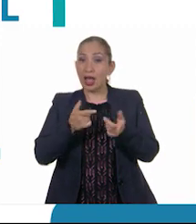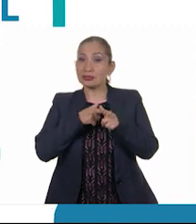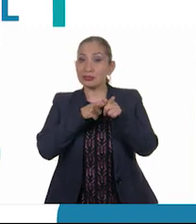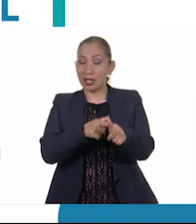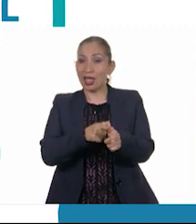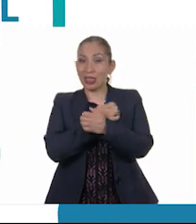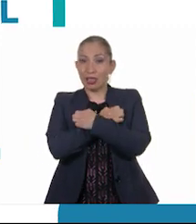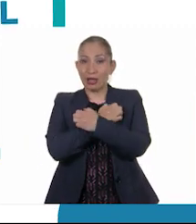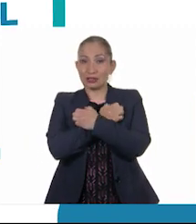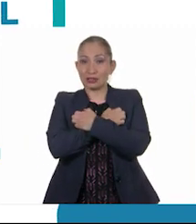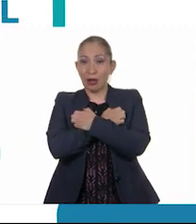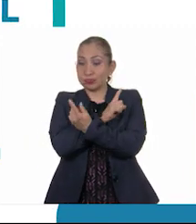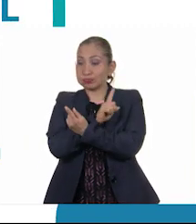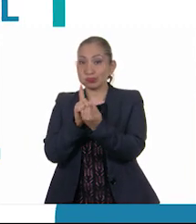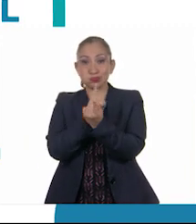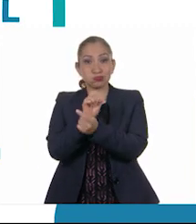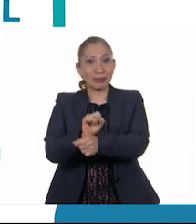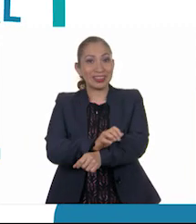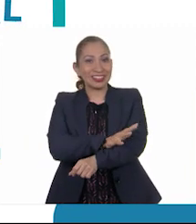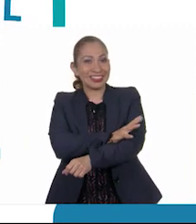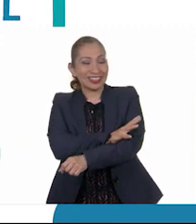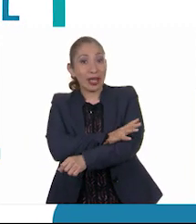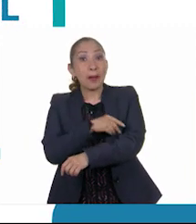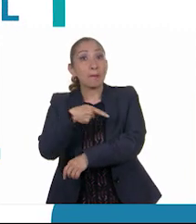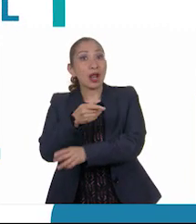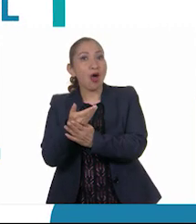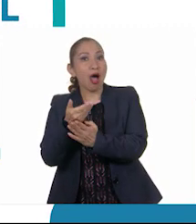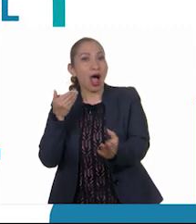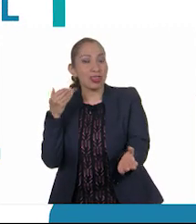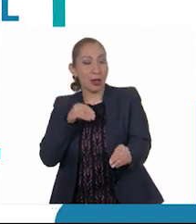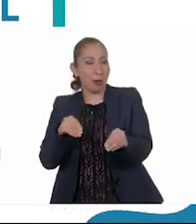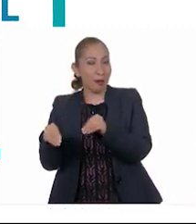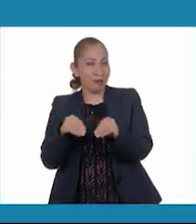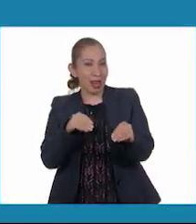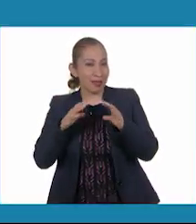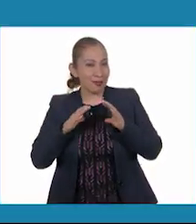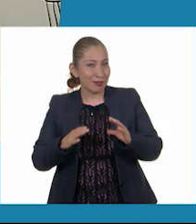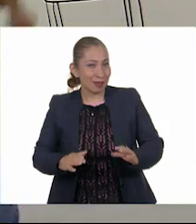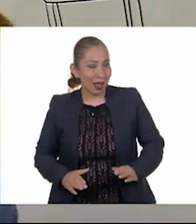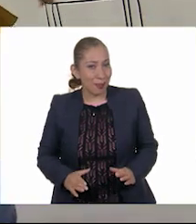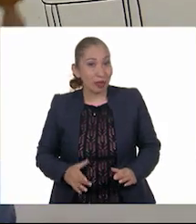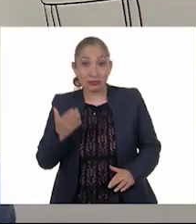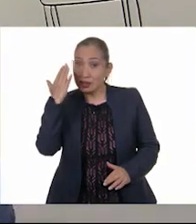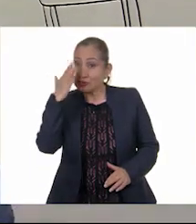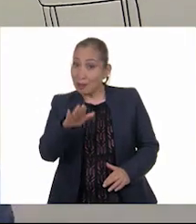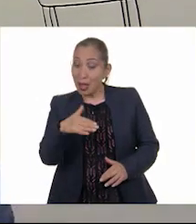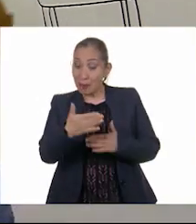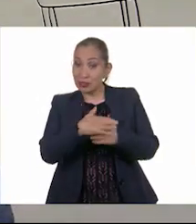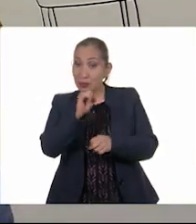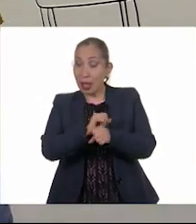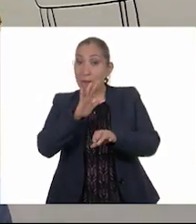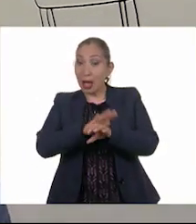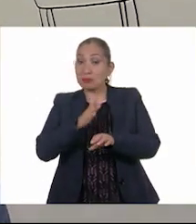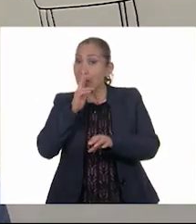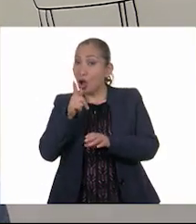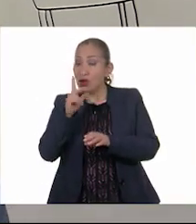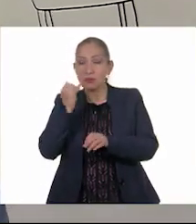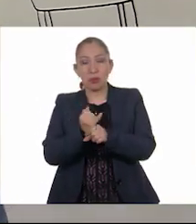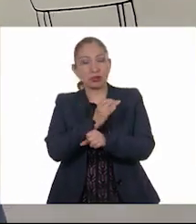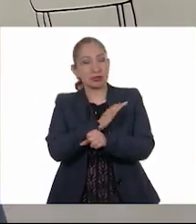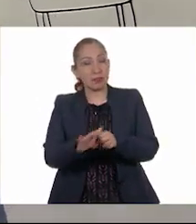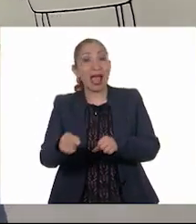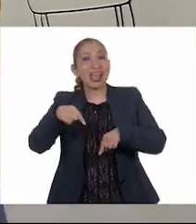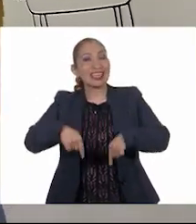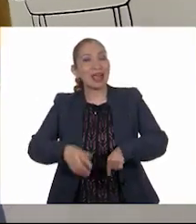en educación socioemocional, pero primero vamos a movernos un poquito y ya saben, la semana que viene más, pero lo mejor porque es